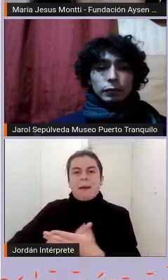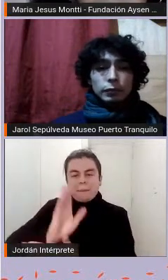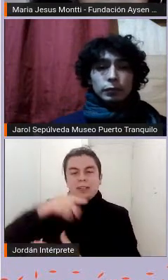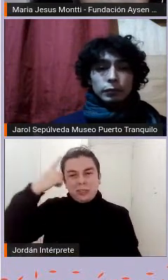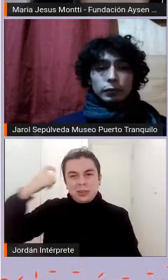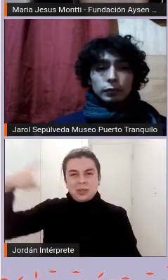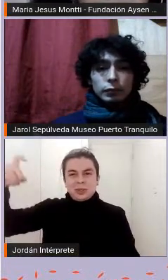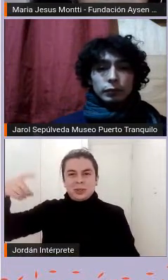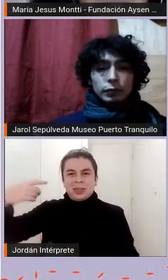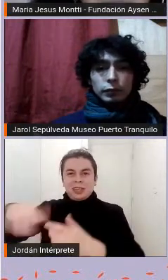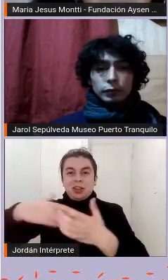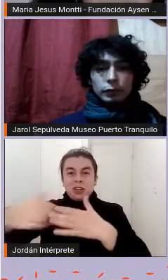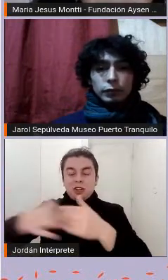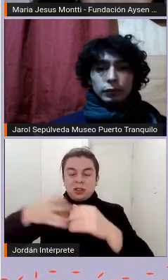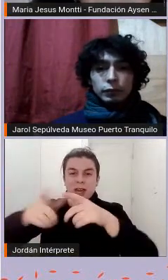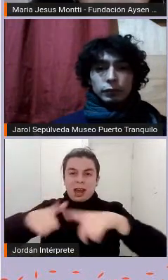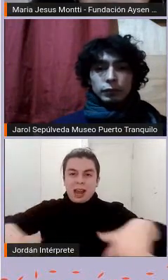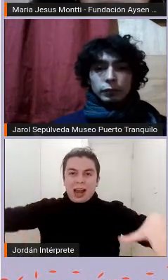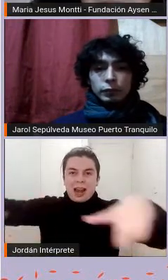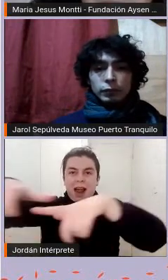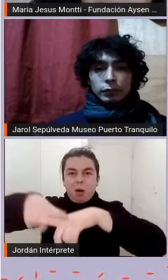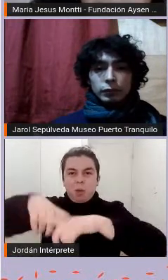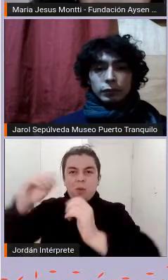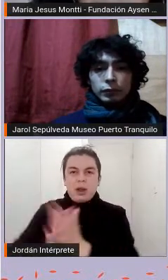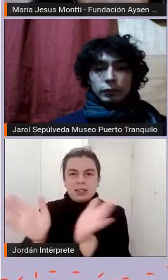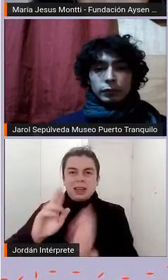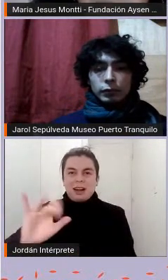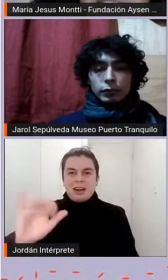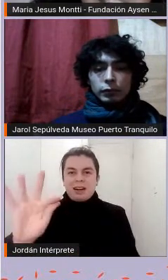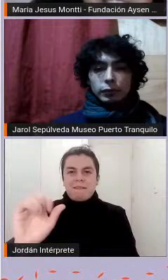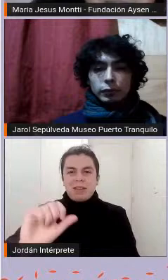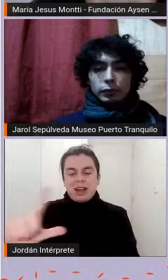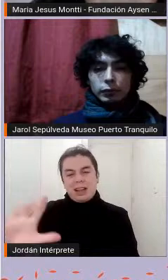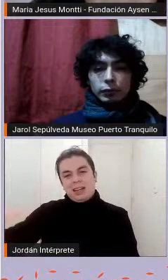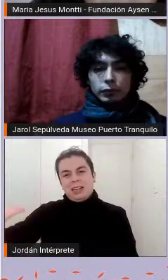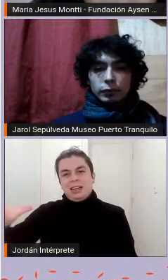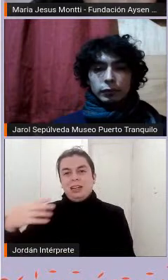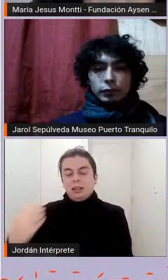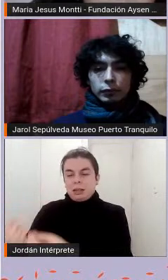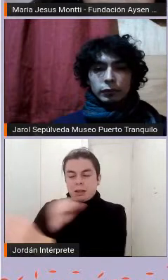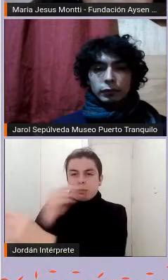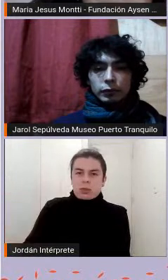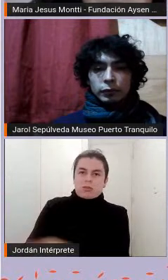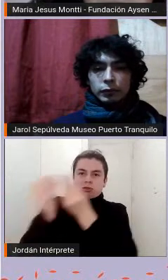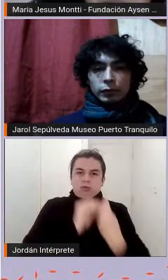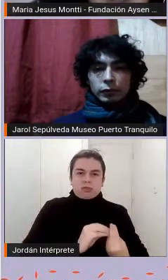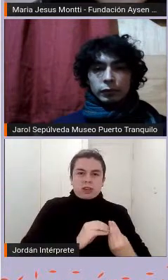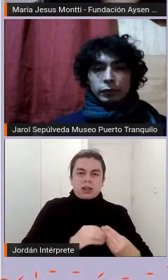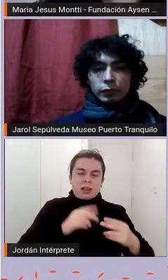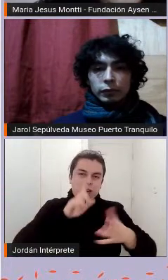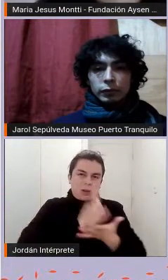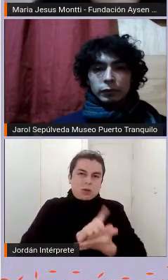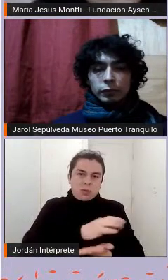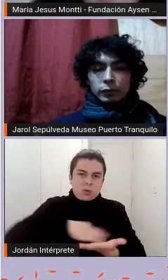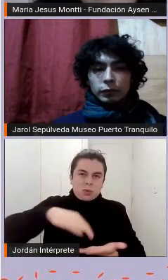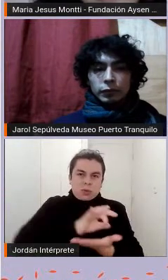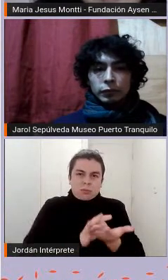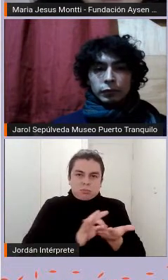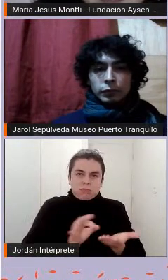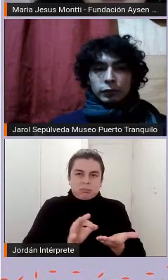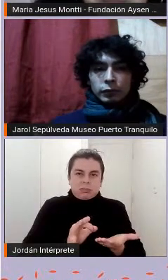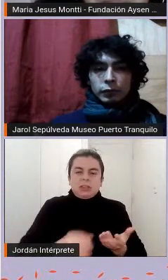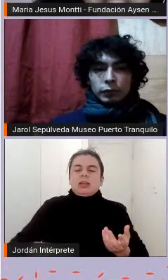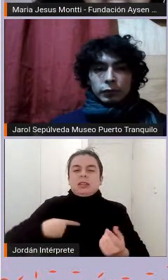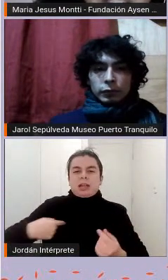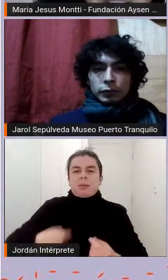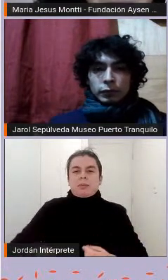la comunidad de Puerto Río Tranquilo a través del rescate y montaje del esqueleto de ballena 6. Obviamente esta es una